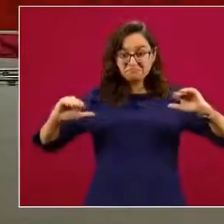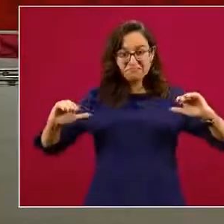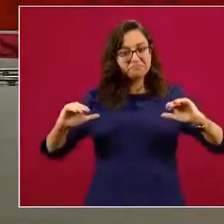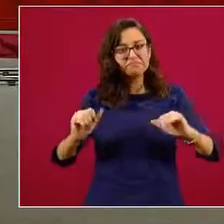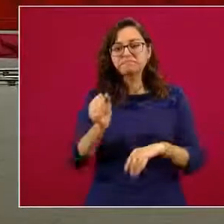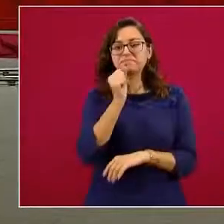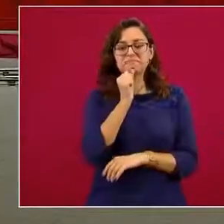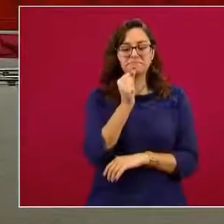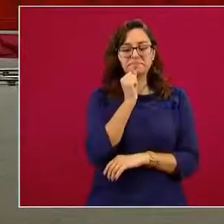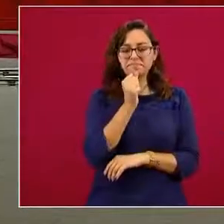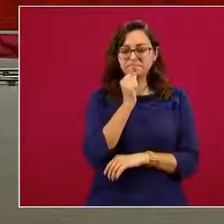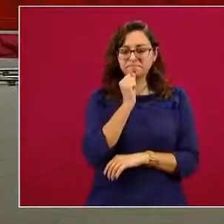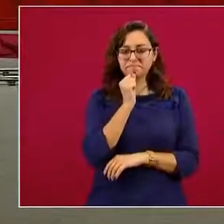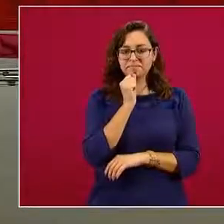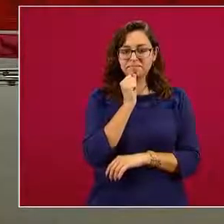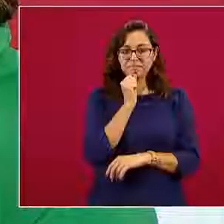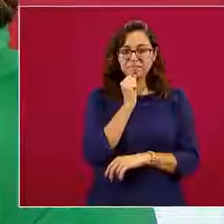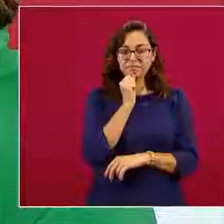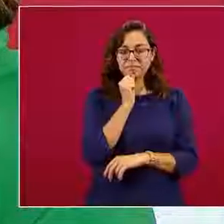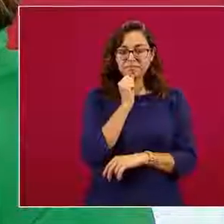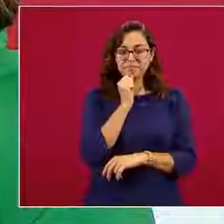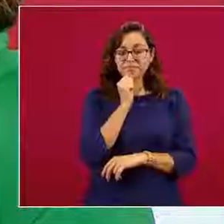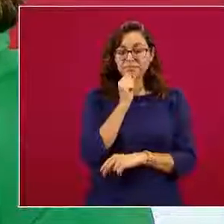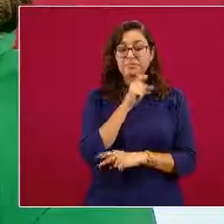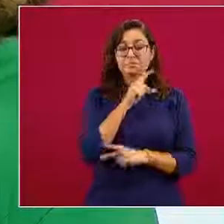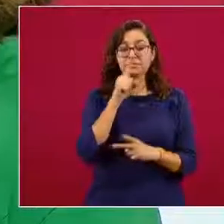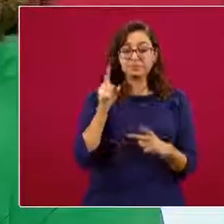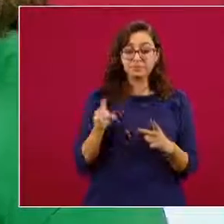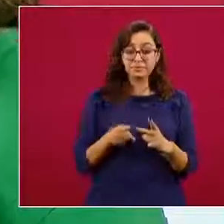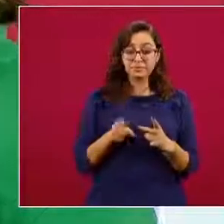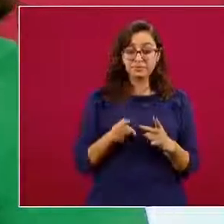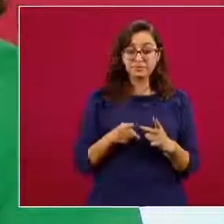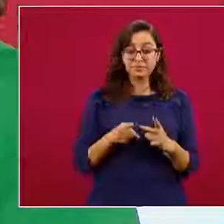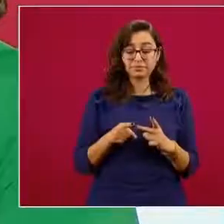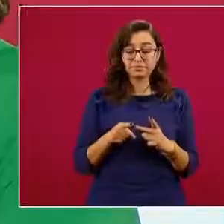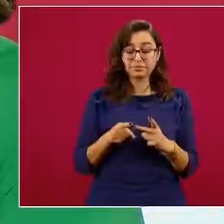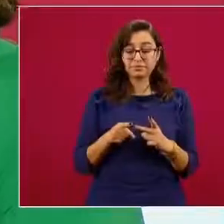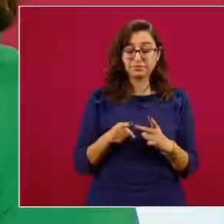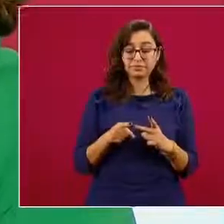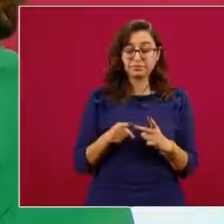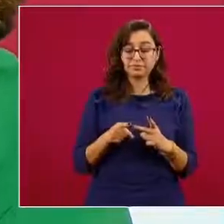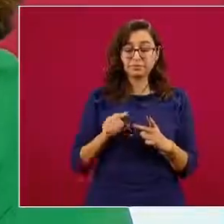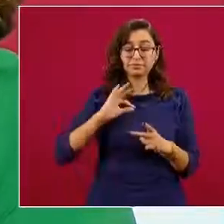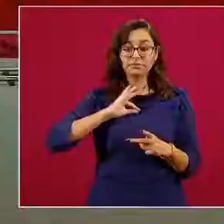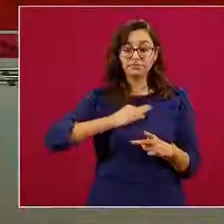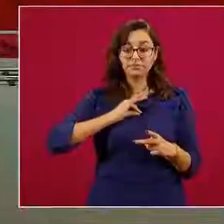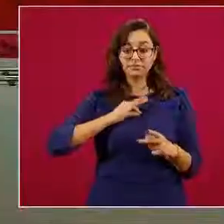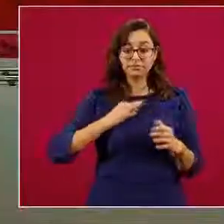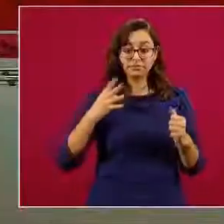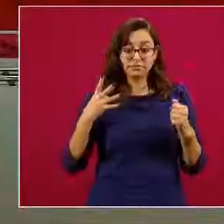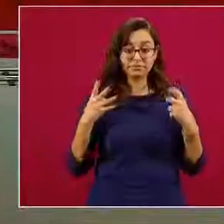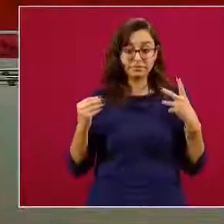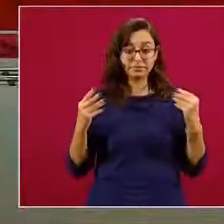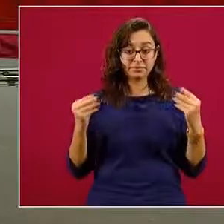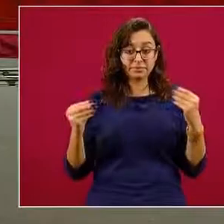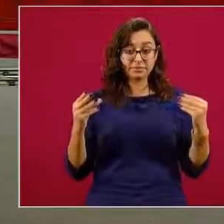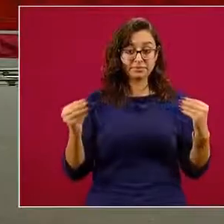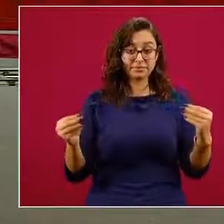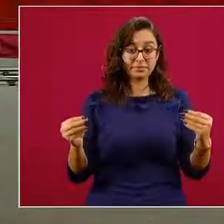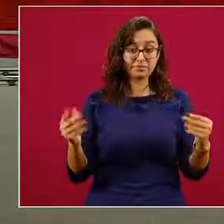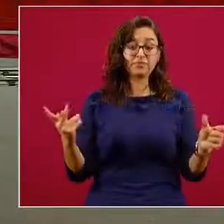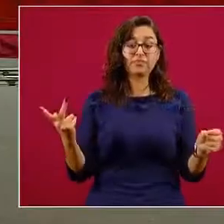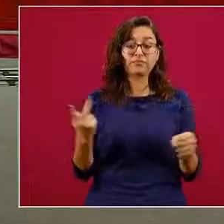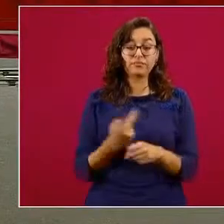es a tu primera pregunta. En relación a… O sea, la pandemia lo que hizo